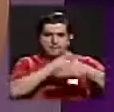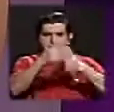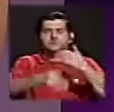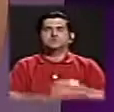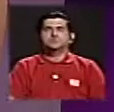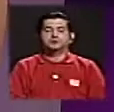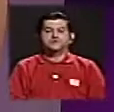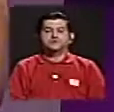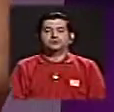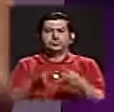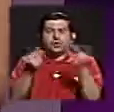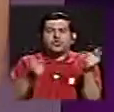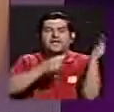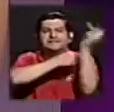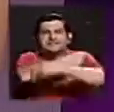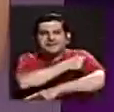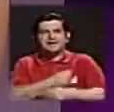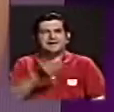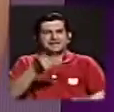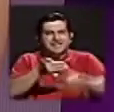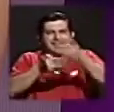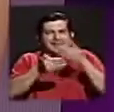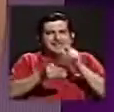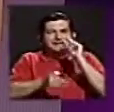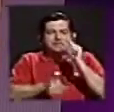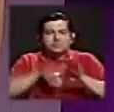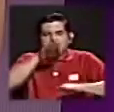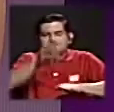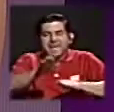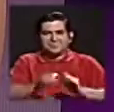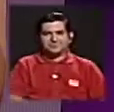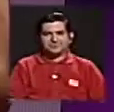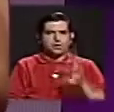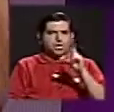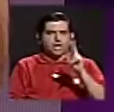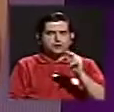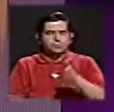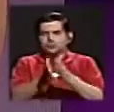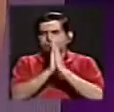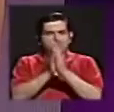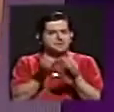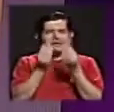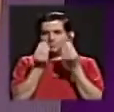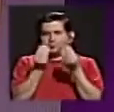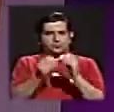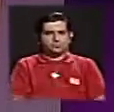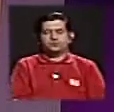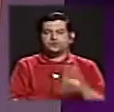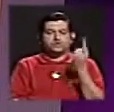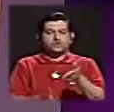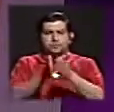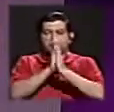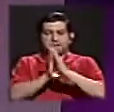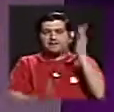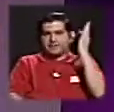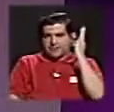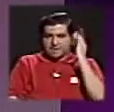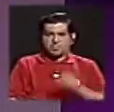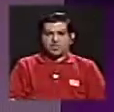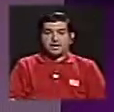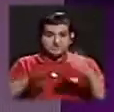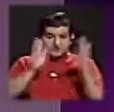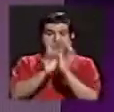procedimiento. Despenalizar, digamos que se queda un pasito atrás, digamos que sería no estarmos pidiendo tanto, solo estamos pidiendo que las mujeres que se